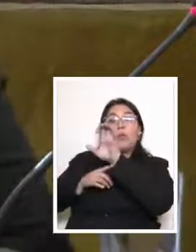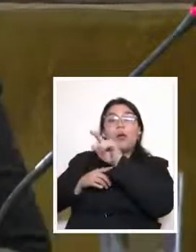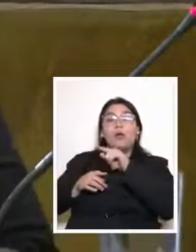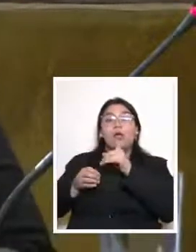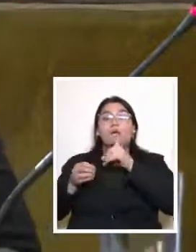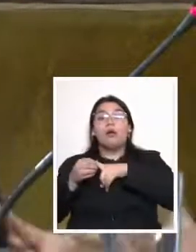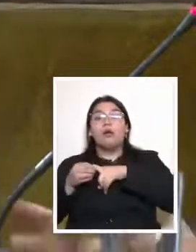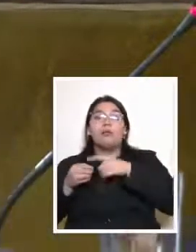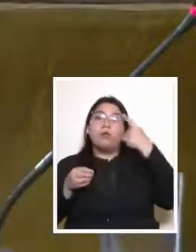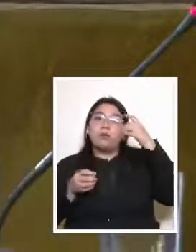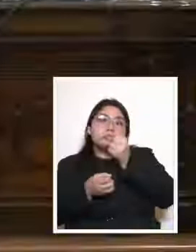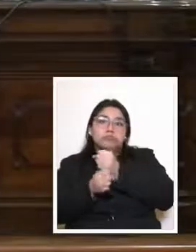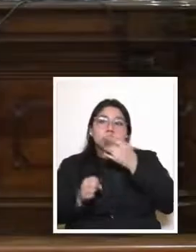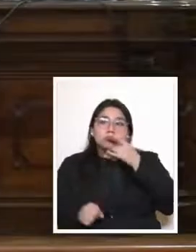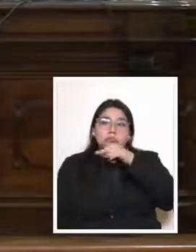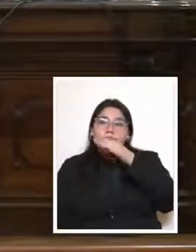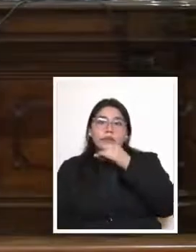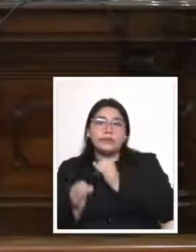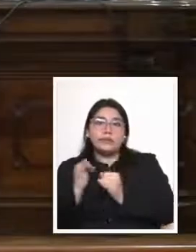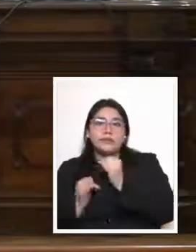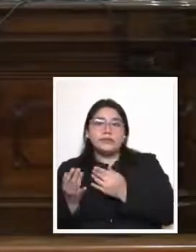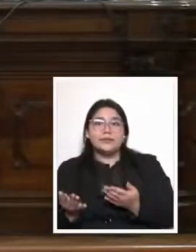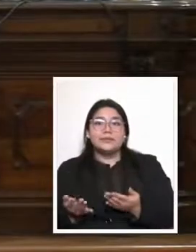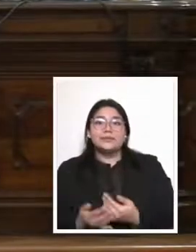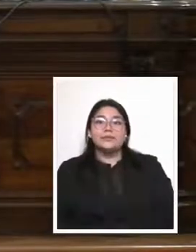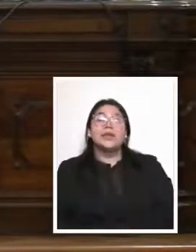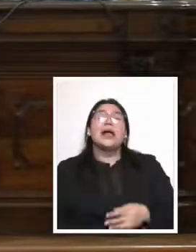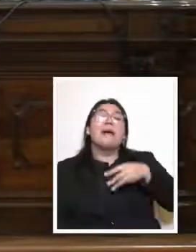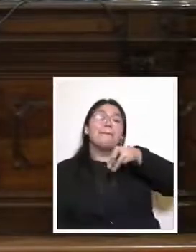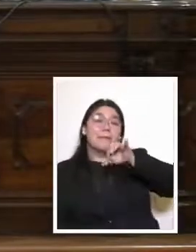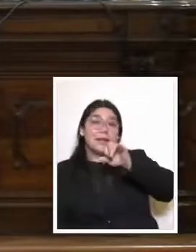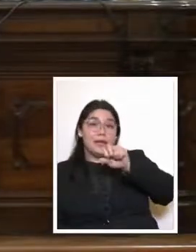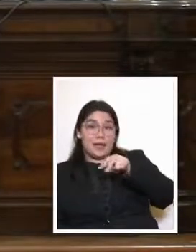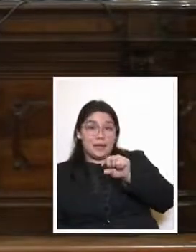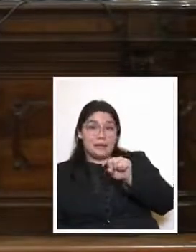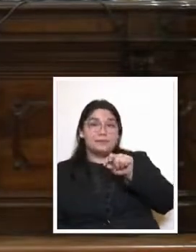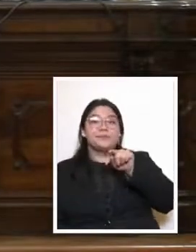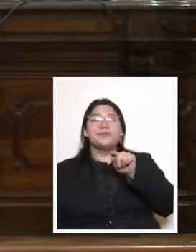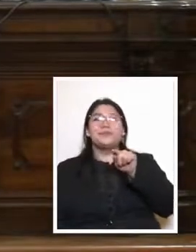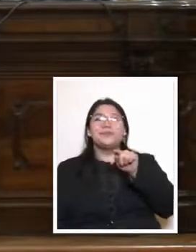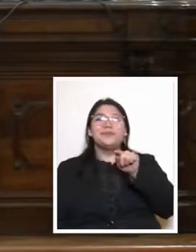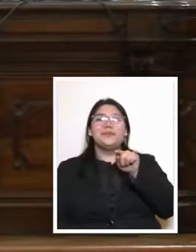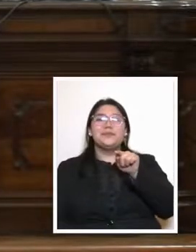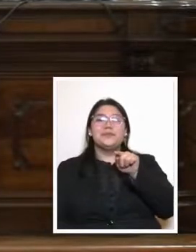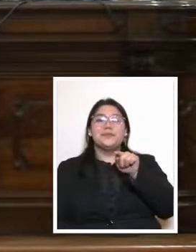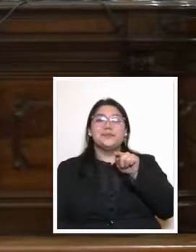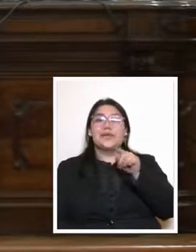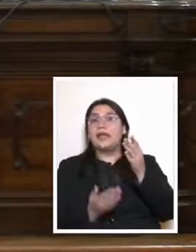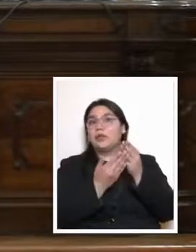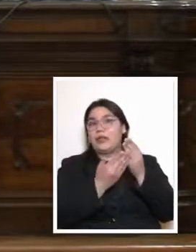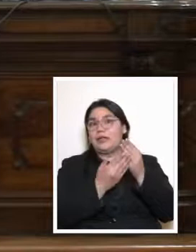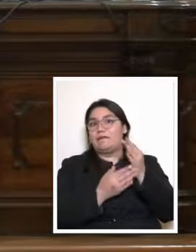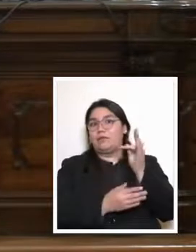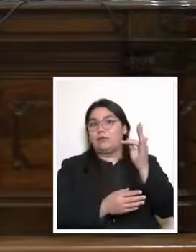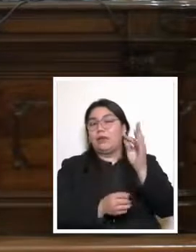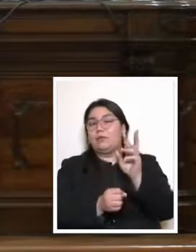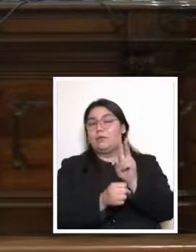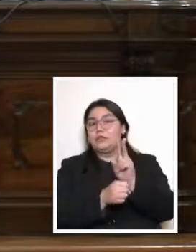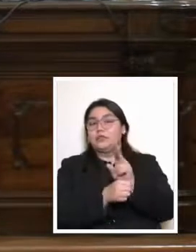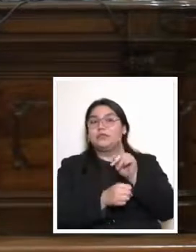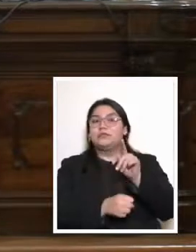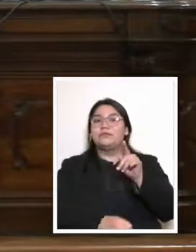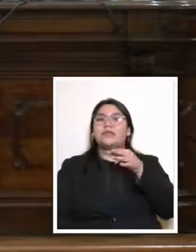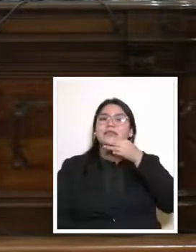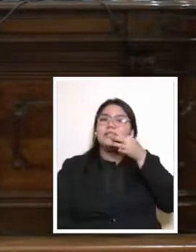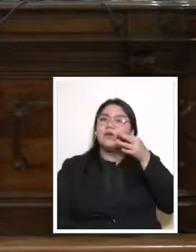tenía cómo descargar. No, esa es la única barrera, claro. Mariana, respecto a lo que hay que transformar, ¿qué debe reinventarse